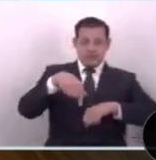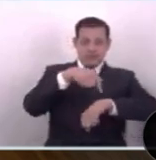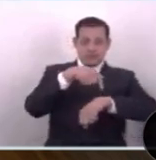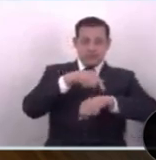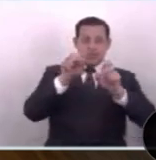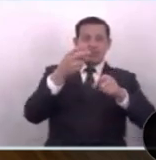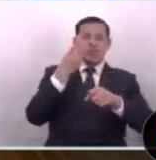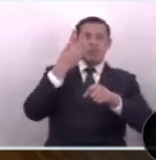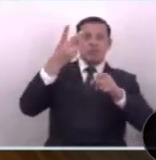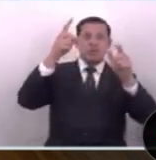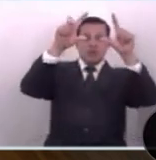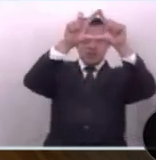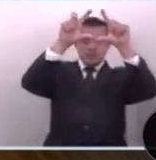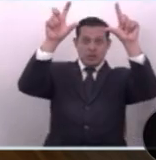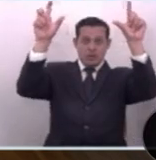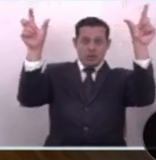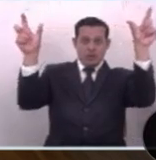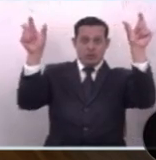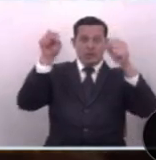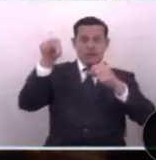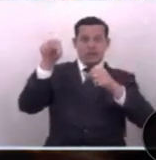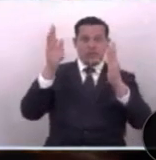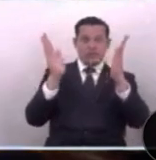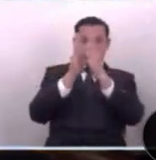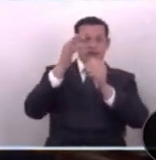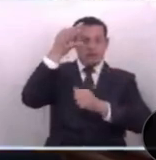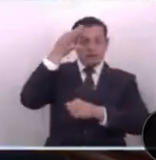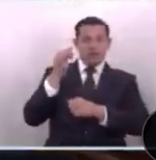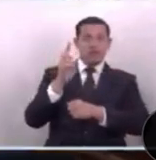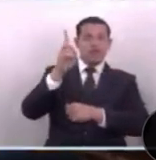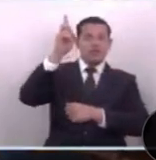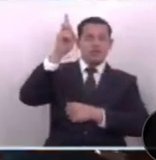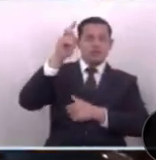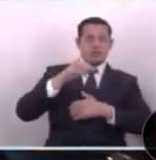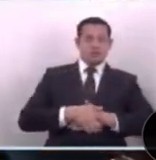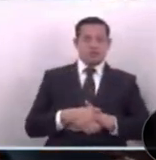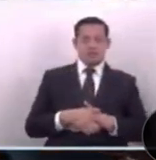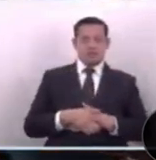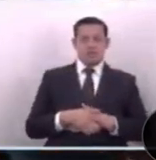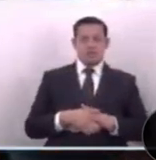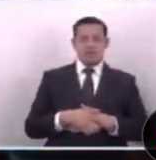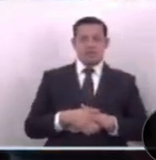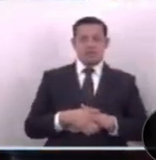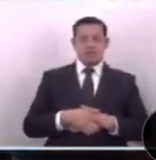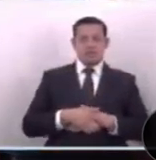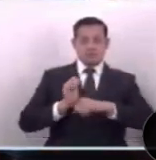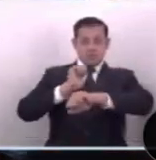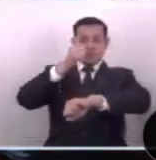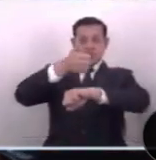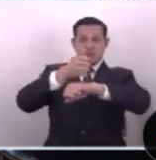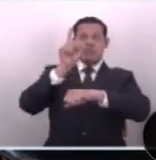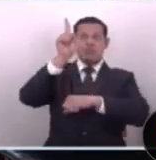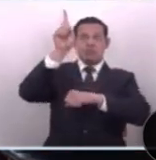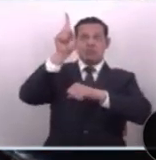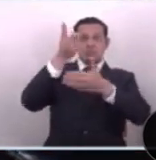ustedes pueden ver que está al frente de ustedes con la la fe puesta en Dios Lo colocamos